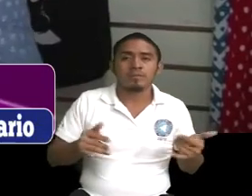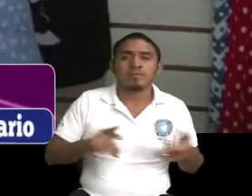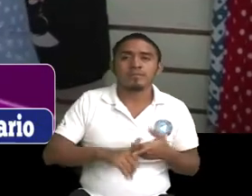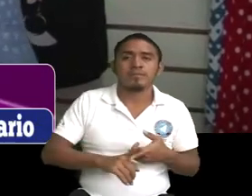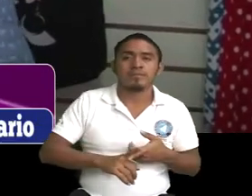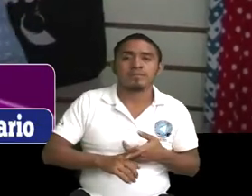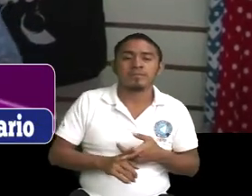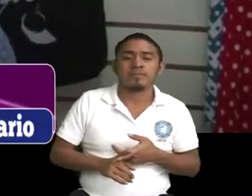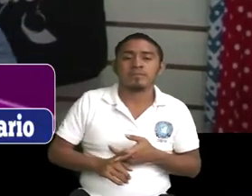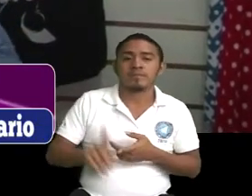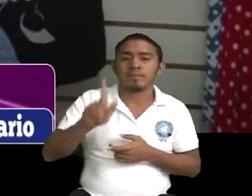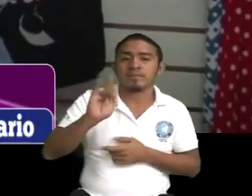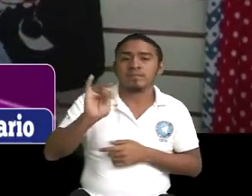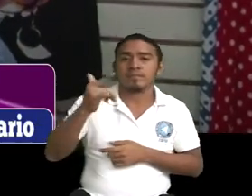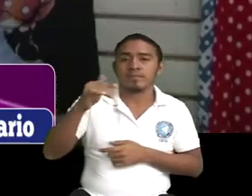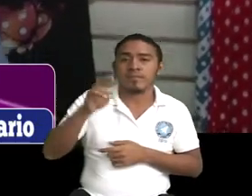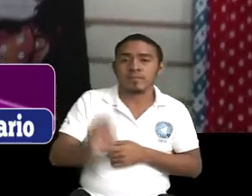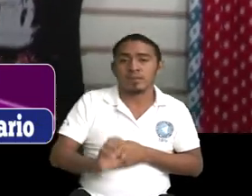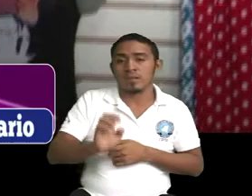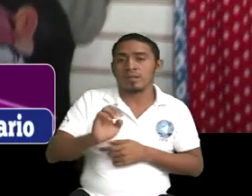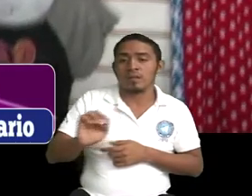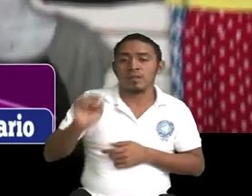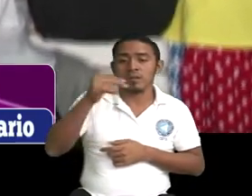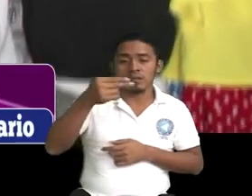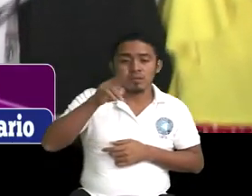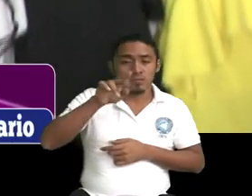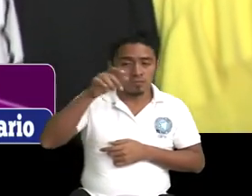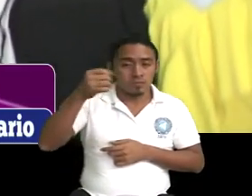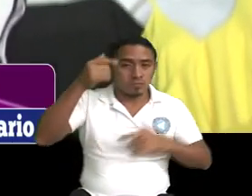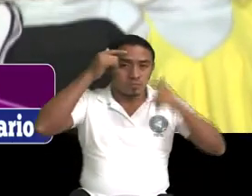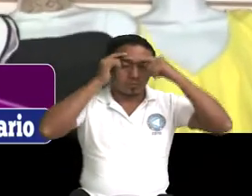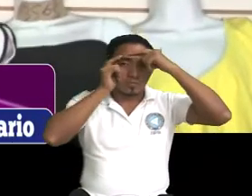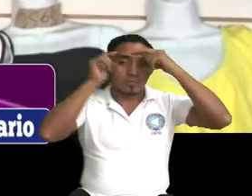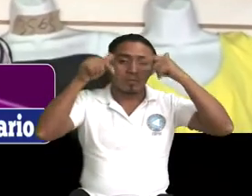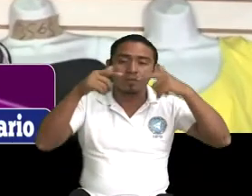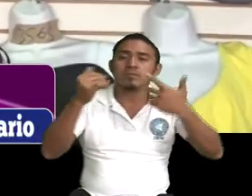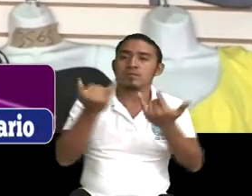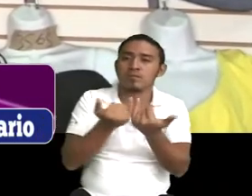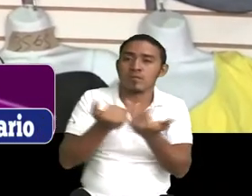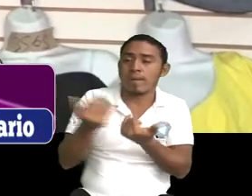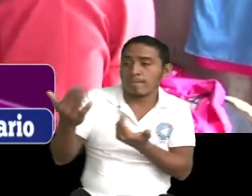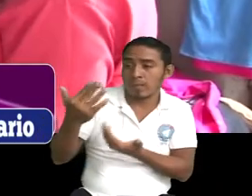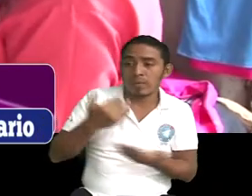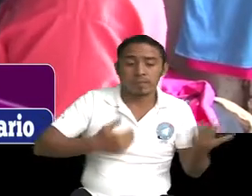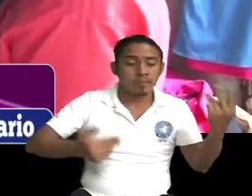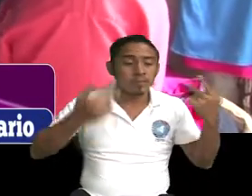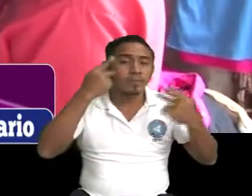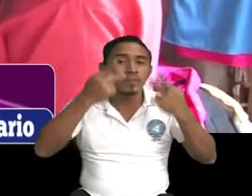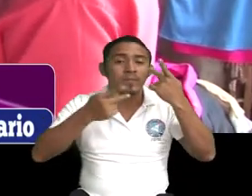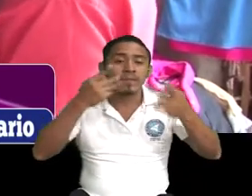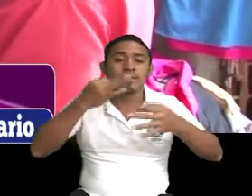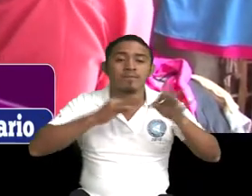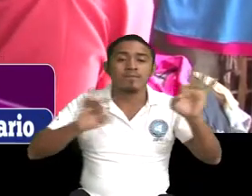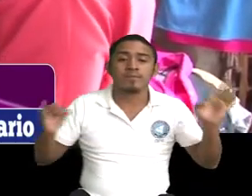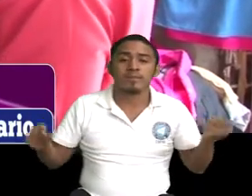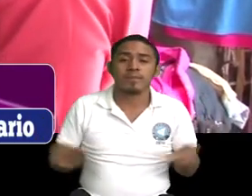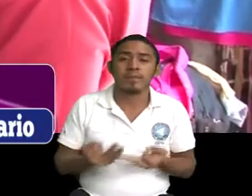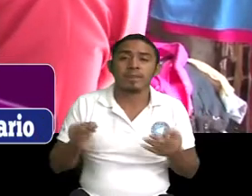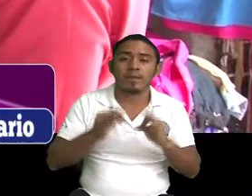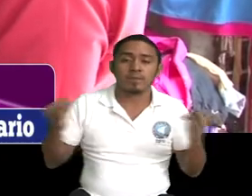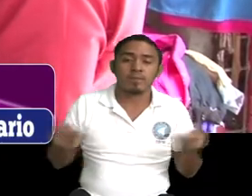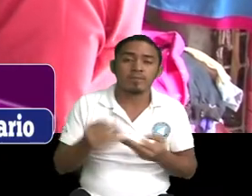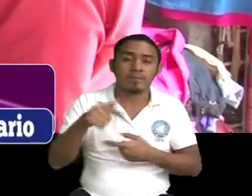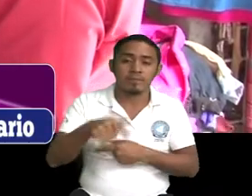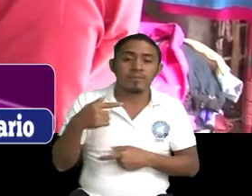en el Tianguis Hugo Chávez. Es decir, que esto va a traer también a la familia a estos espacios, ahí